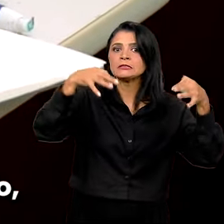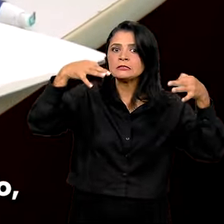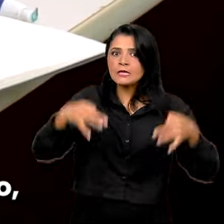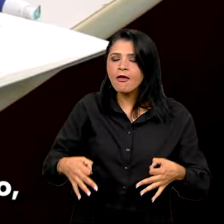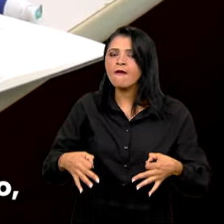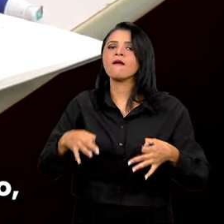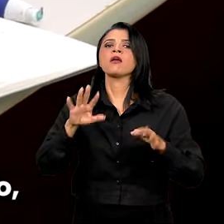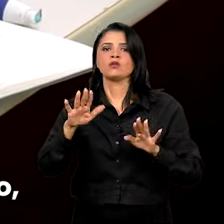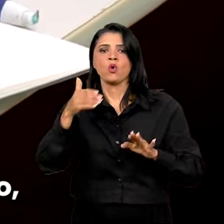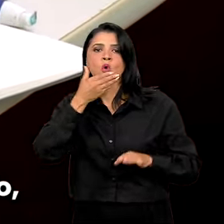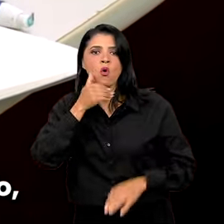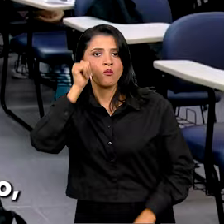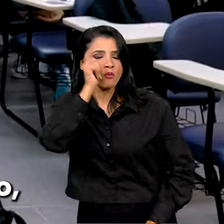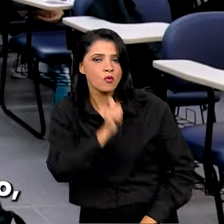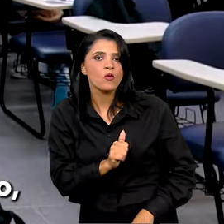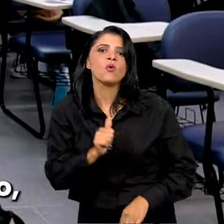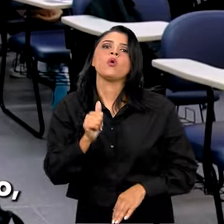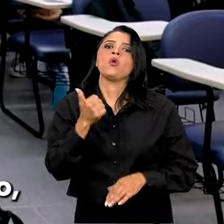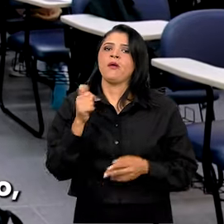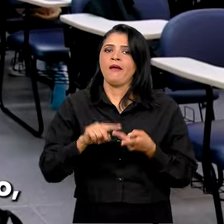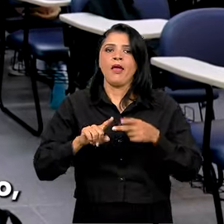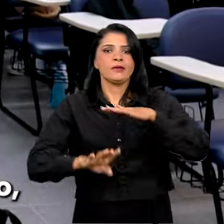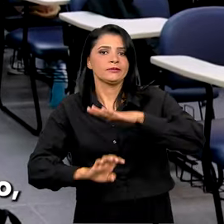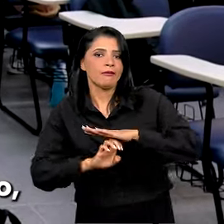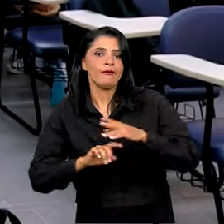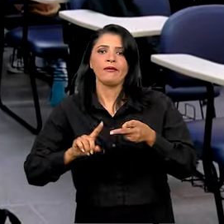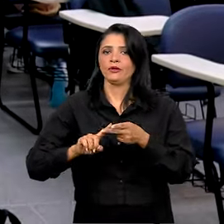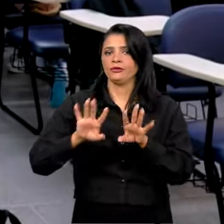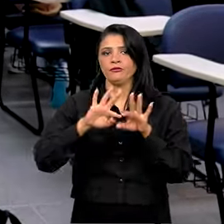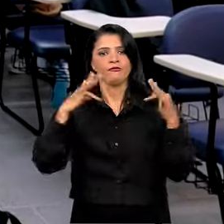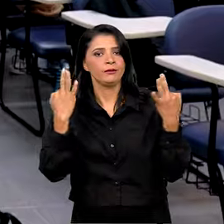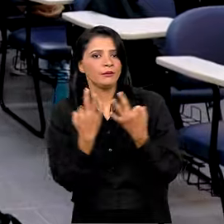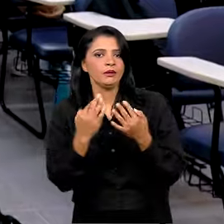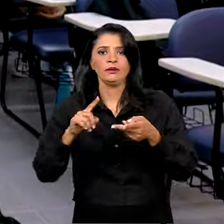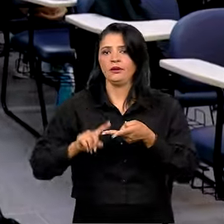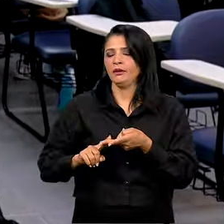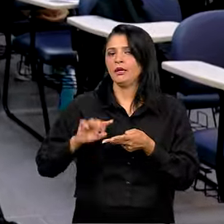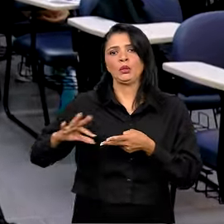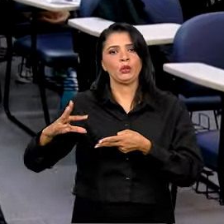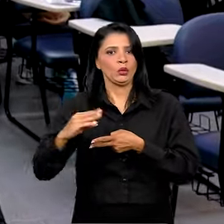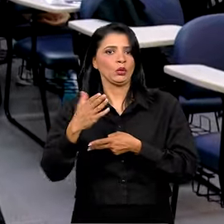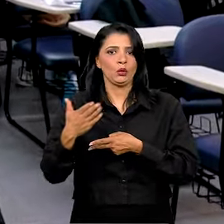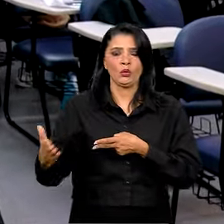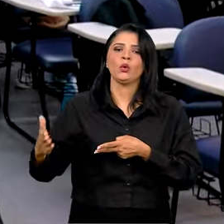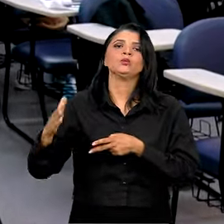trabajo ese trabajo de cuidados entre fam